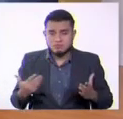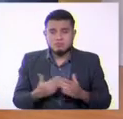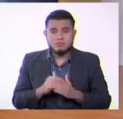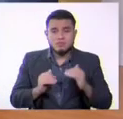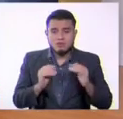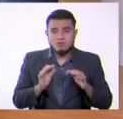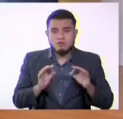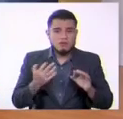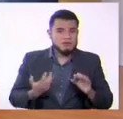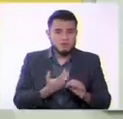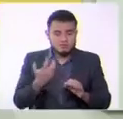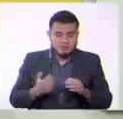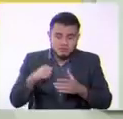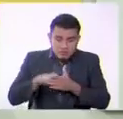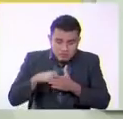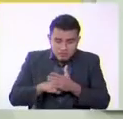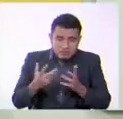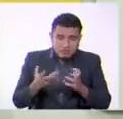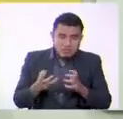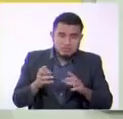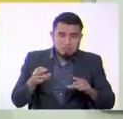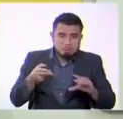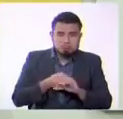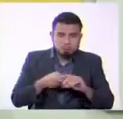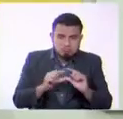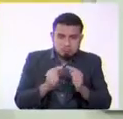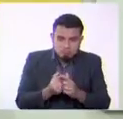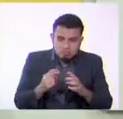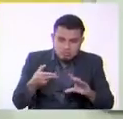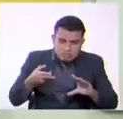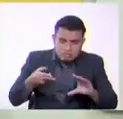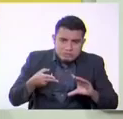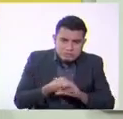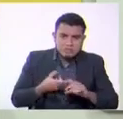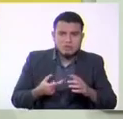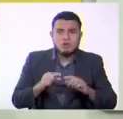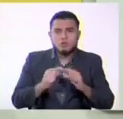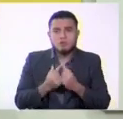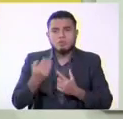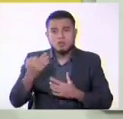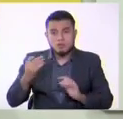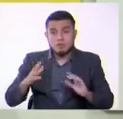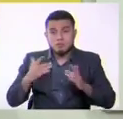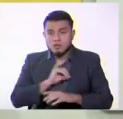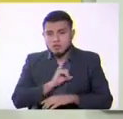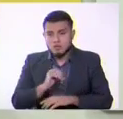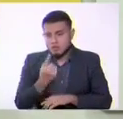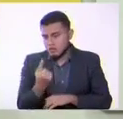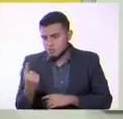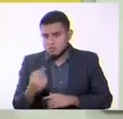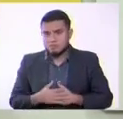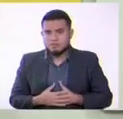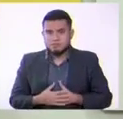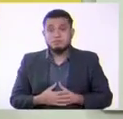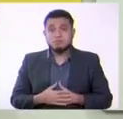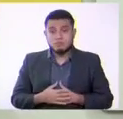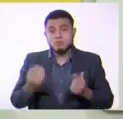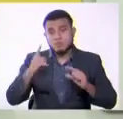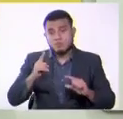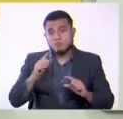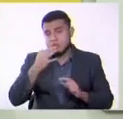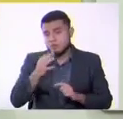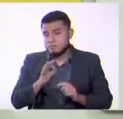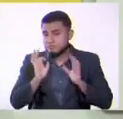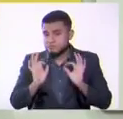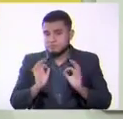es el afán de querer estar dentro de un grupo. El grupo es importante, es necesario para la identidad de la persona. Entonces es mejor, como le